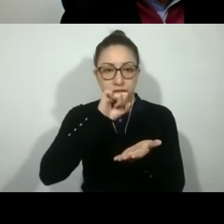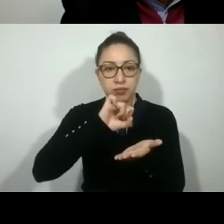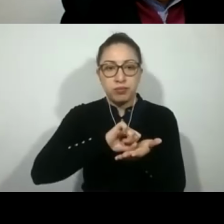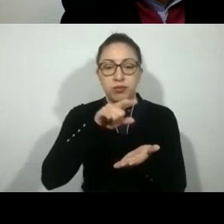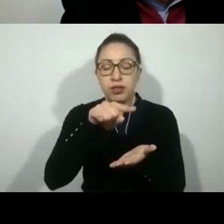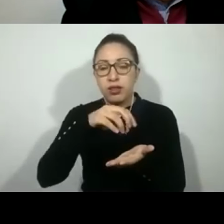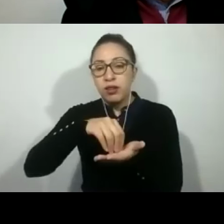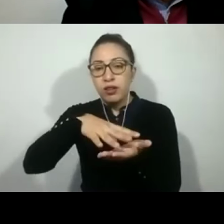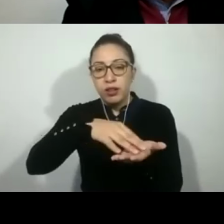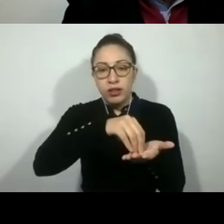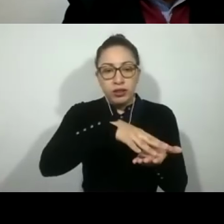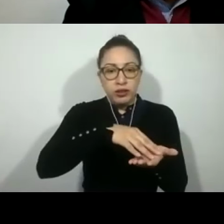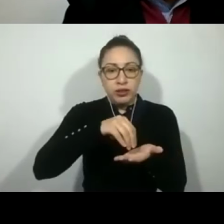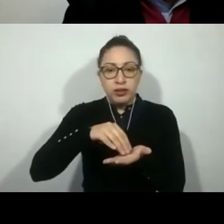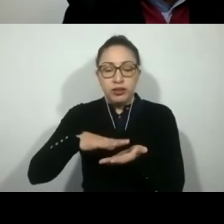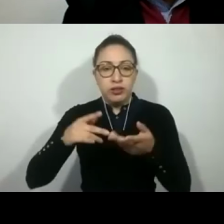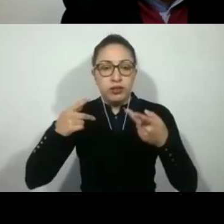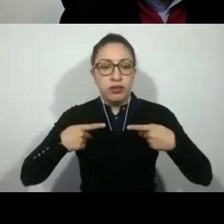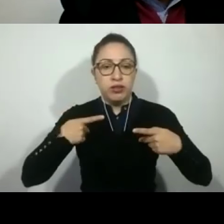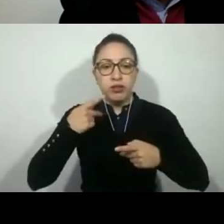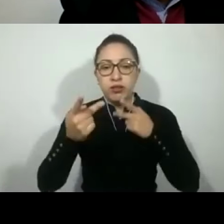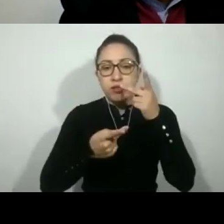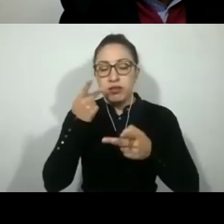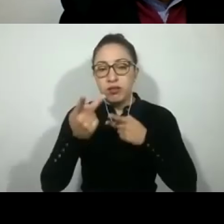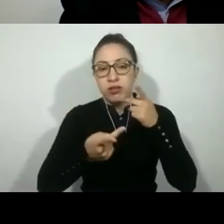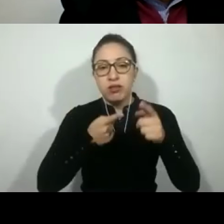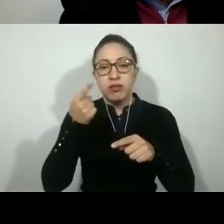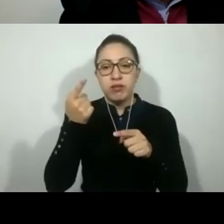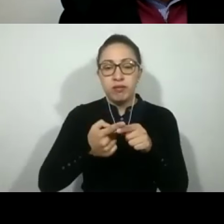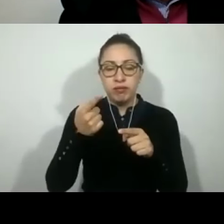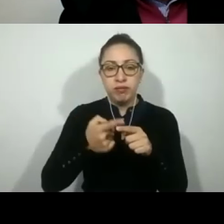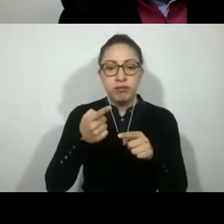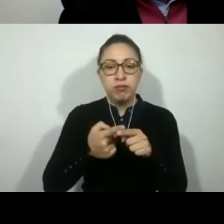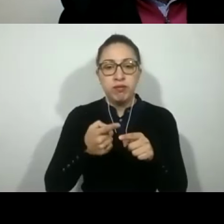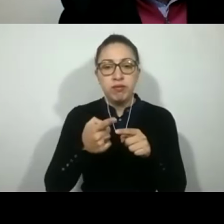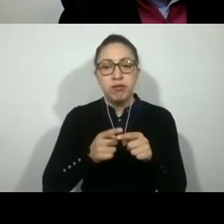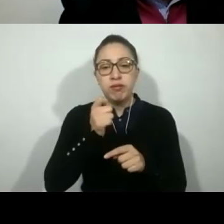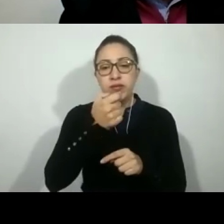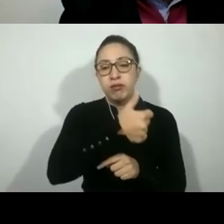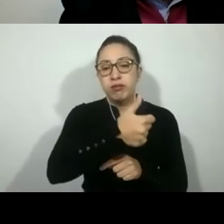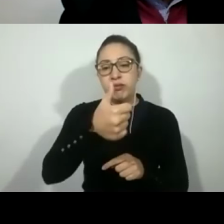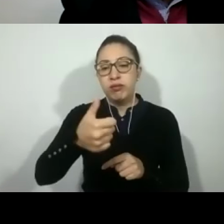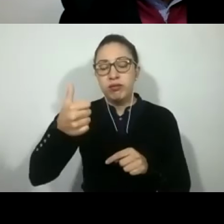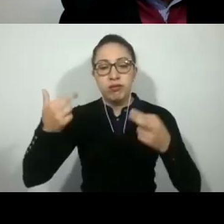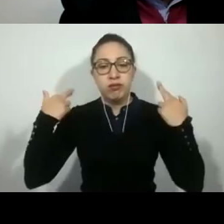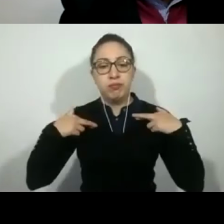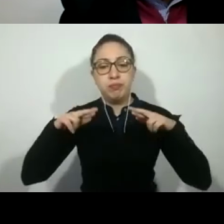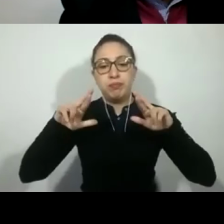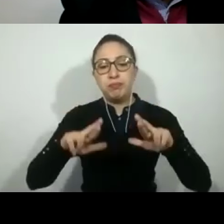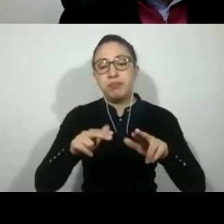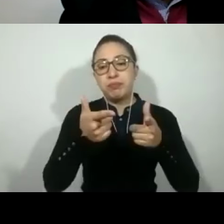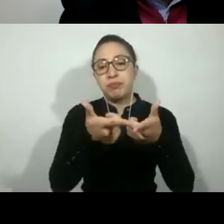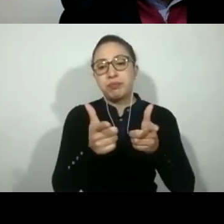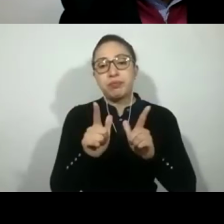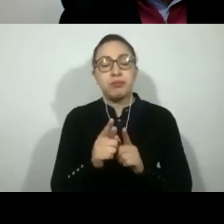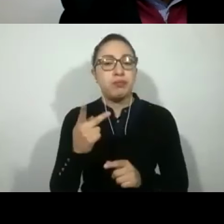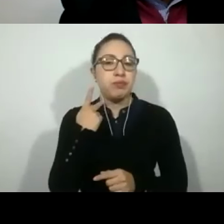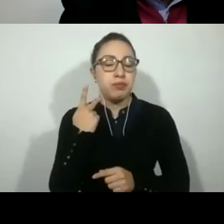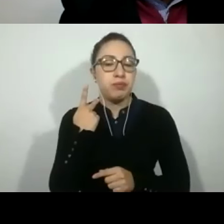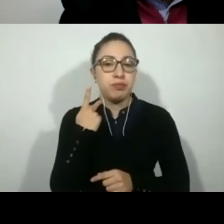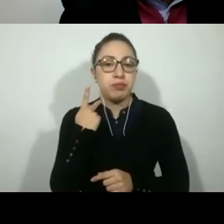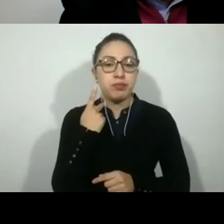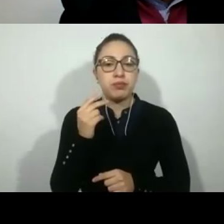el registro de intervención de las diputadas y diputados, uno por cada grupo, asociación parlamentaria y